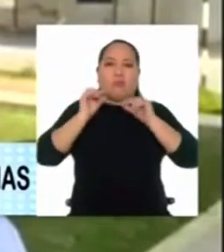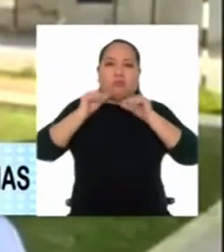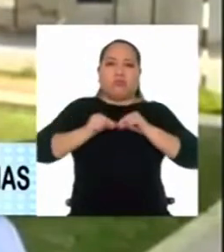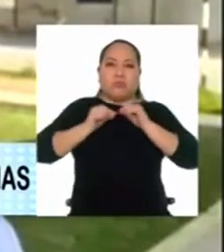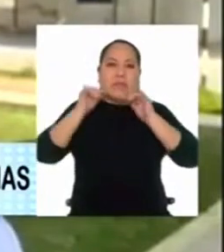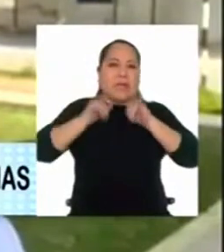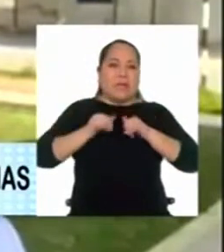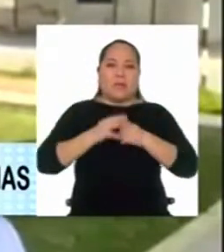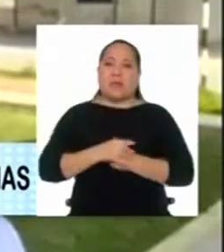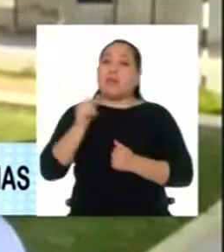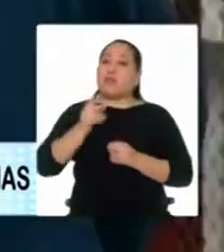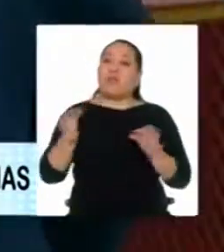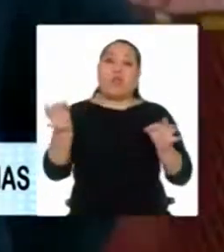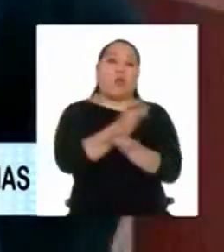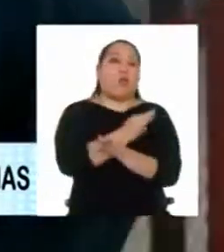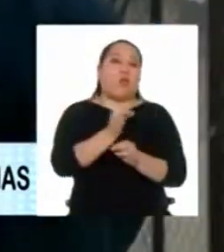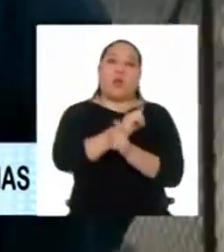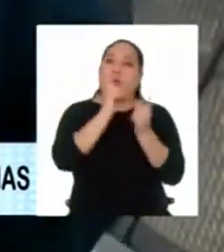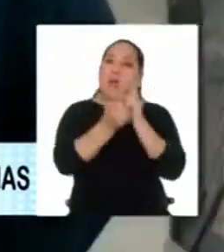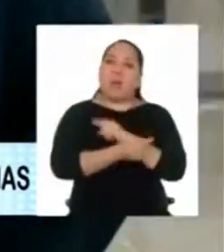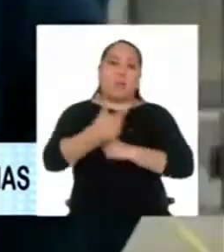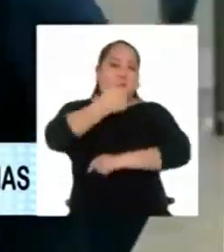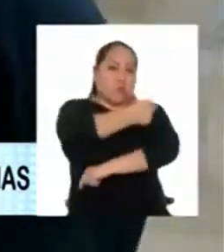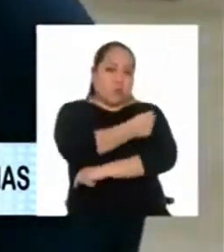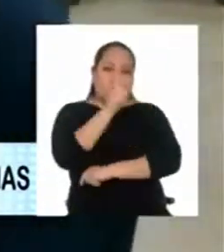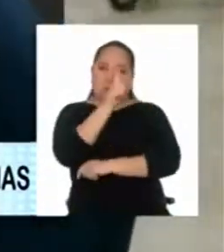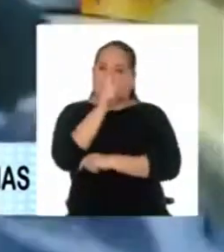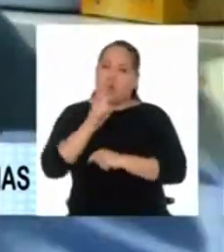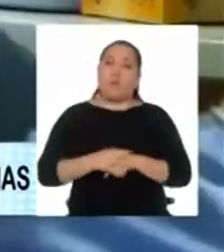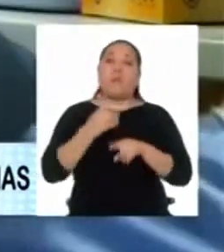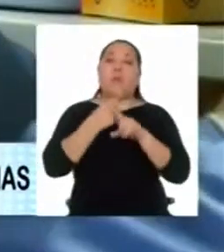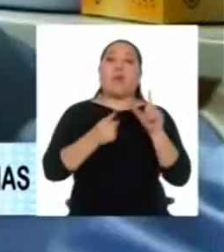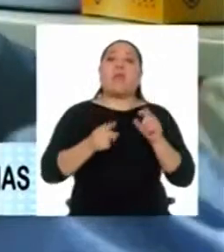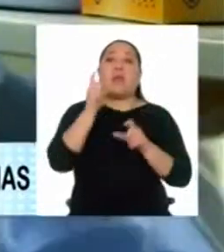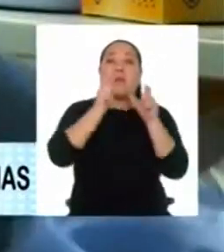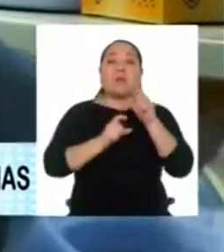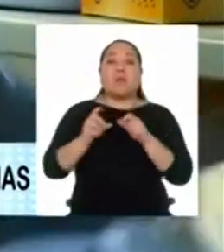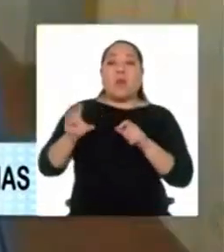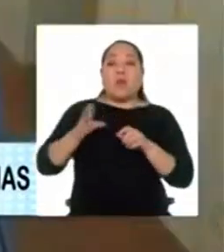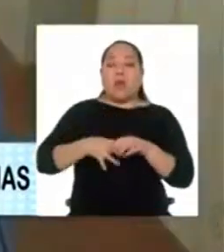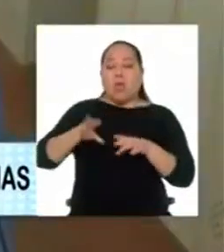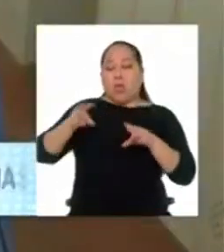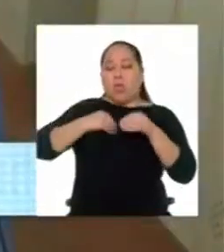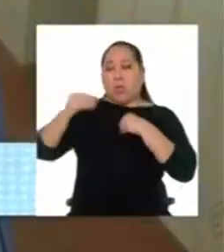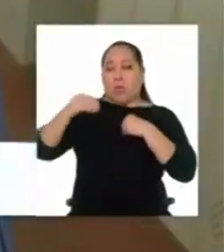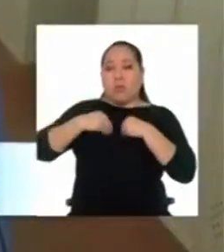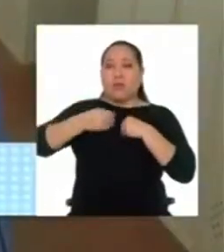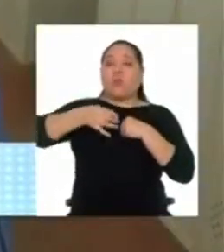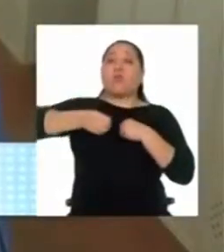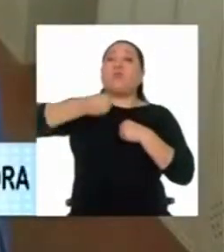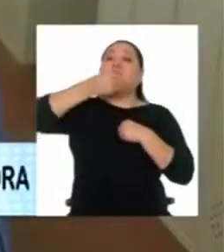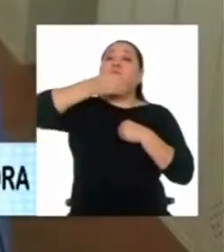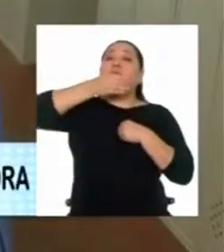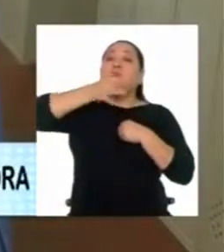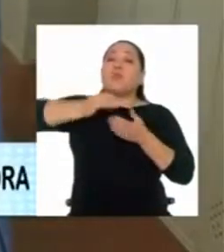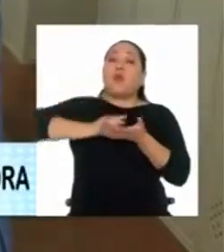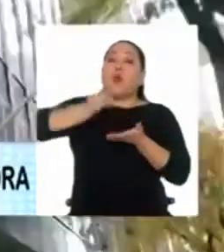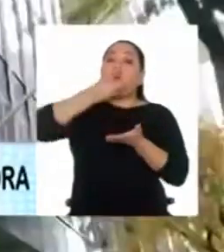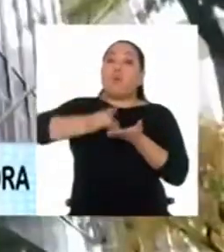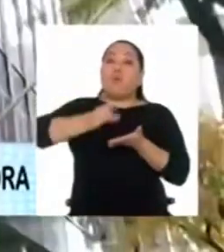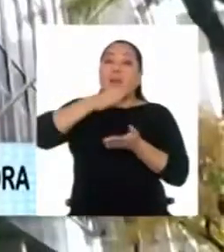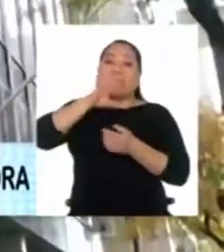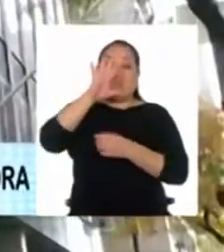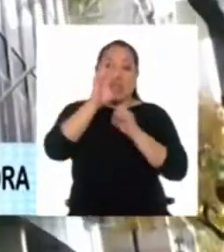comprimidos no sustituyen a las vacunas. Sin embargo, las personas infectadas podrán tomarlas en los 5 primeros días del inicio de los